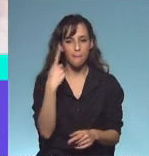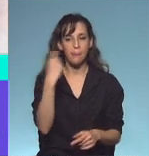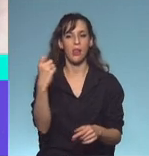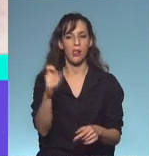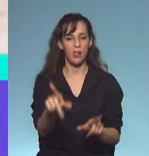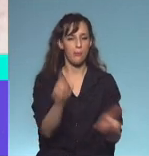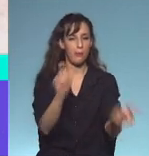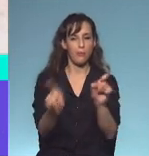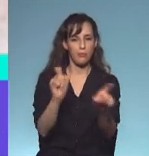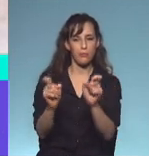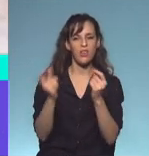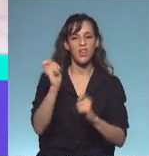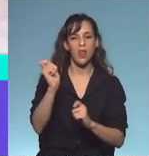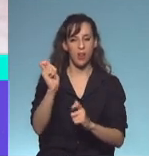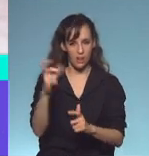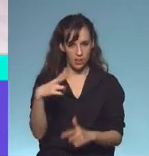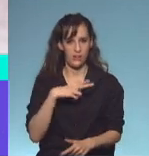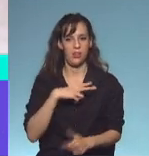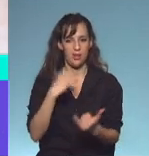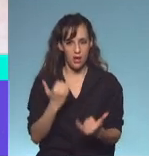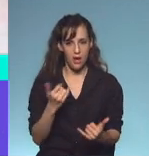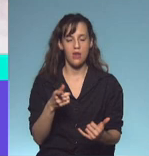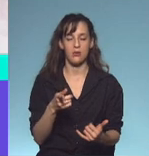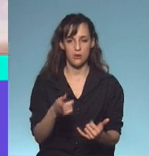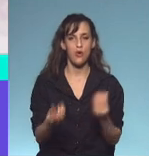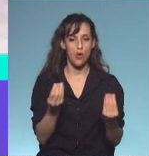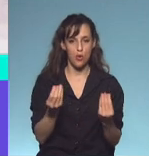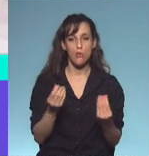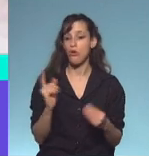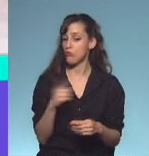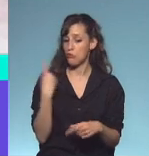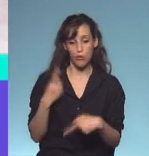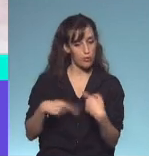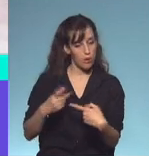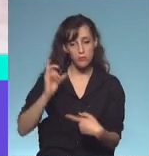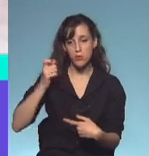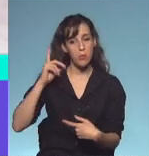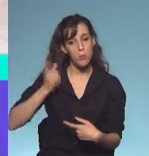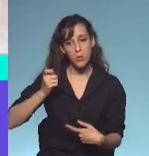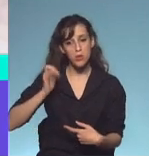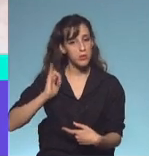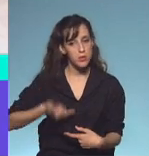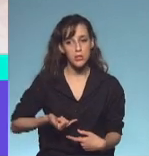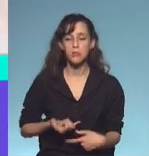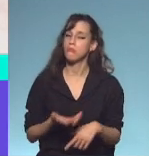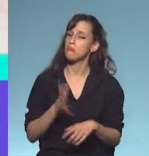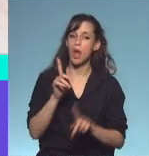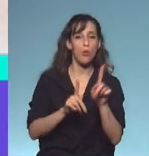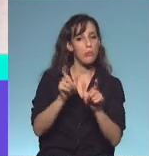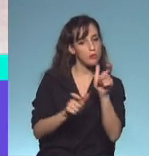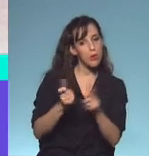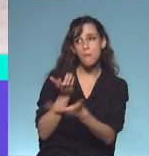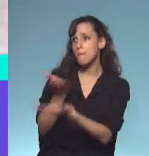riqueza y seguiremos por las vías administrativas o por las vías judiciales también para aquellos que han decidido judicializar